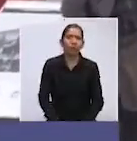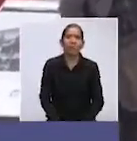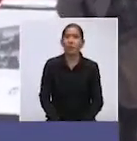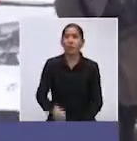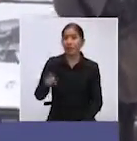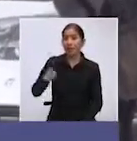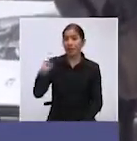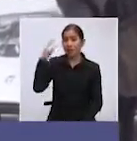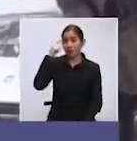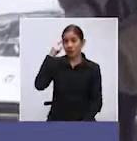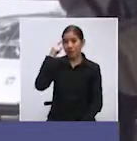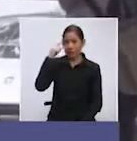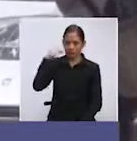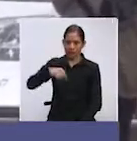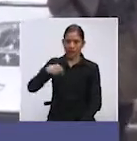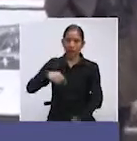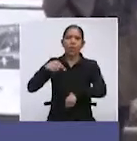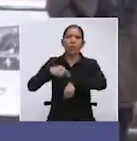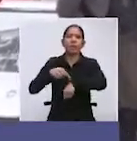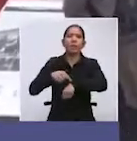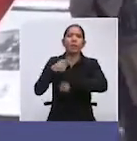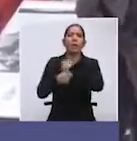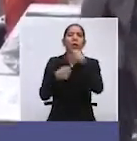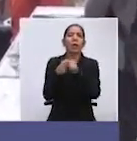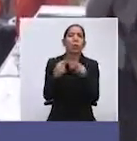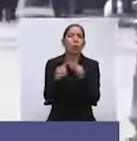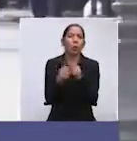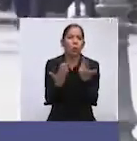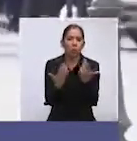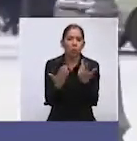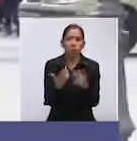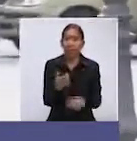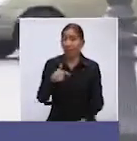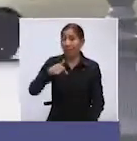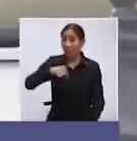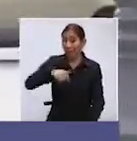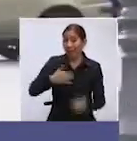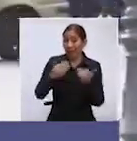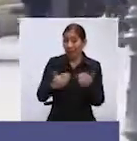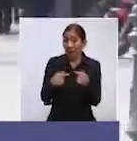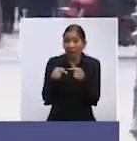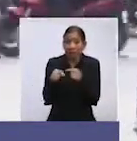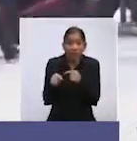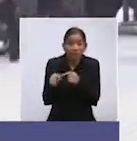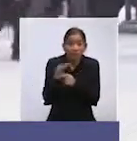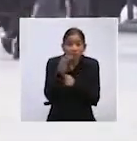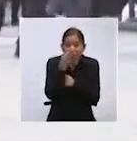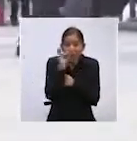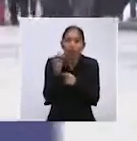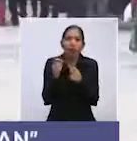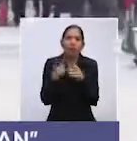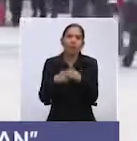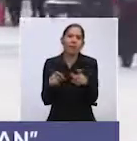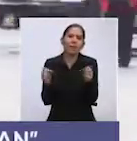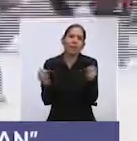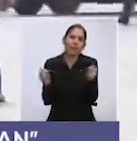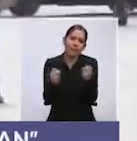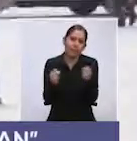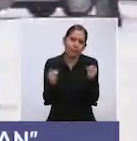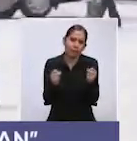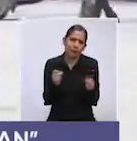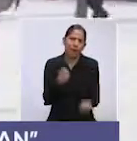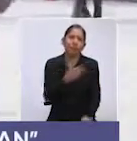momento del año nos encontramos. Nos encontramos en las puertas del invierno. Y todos